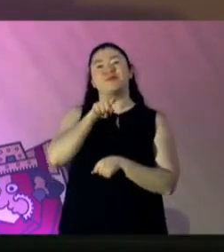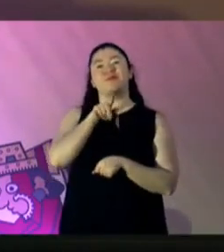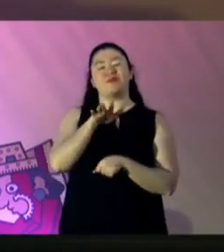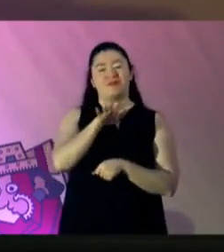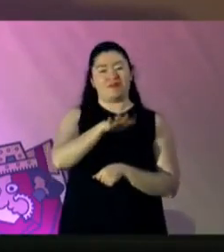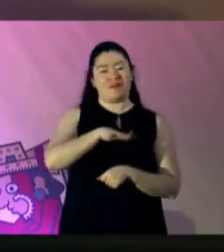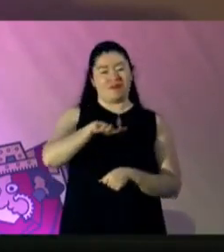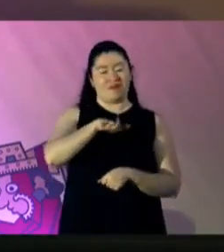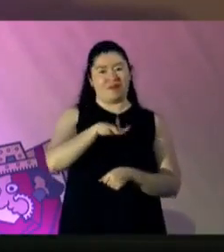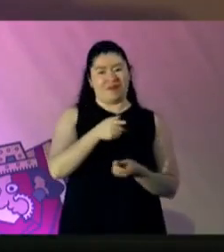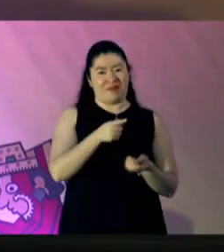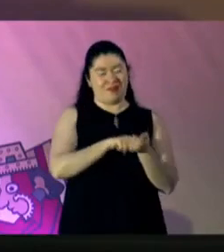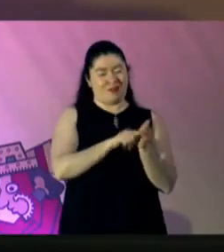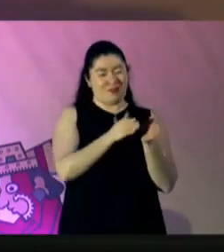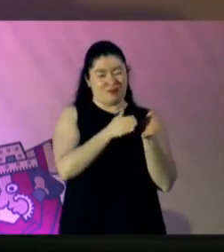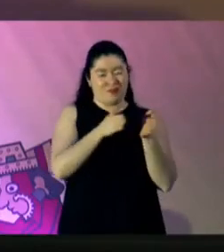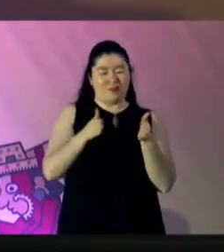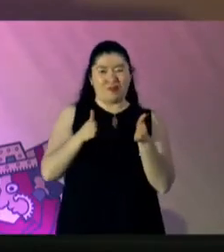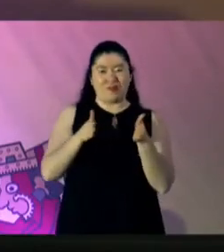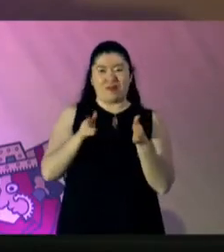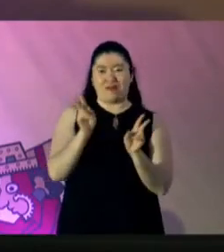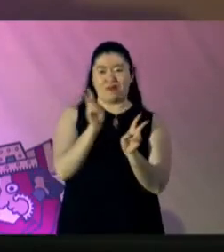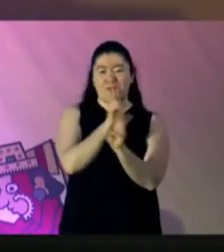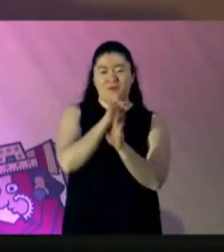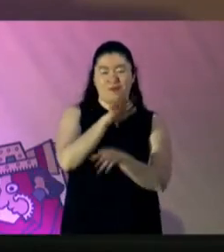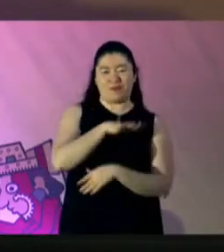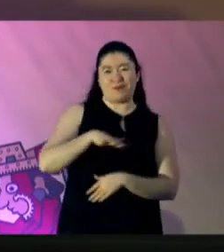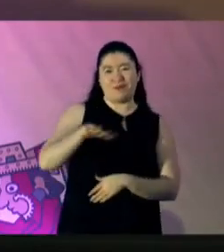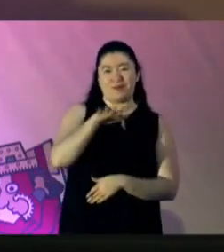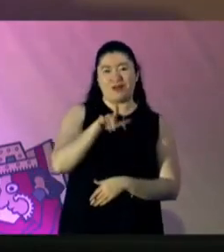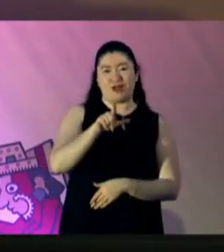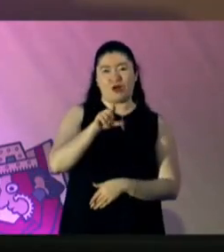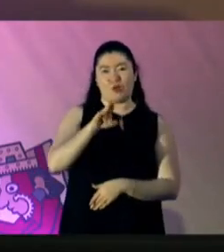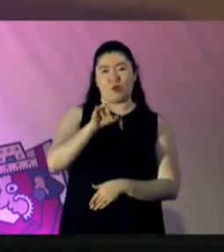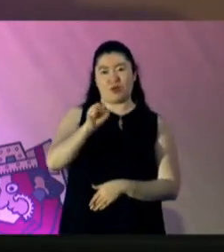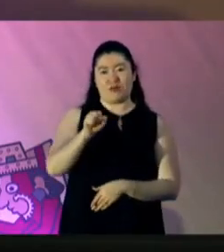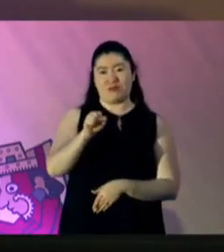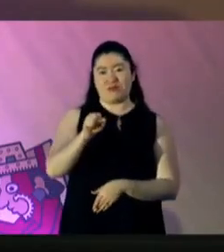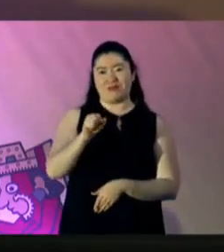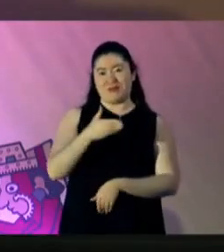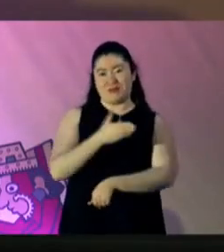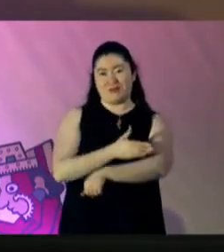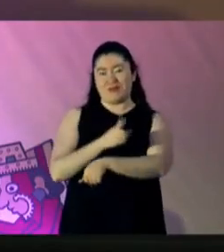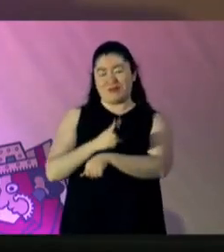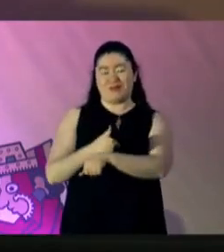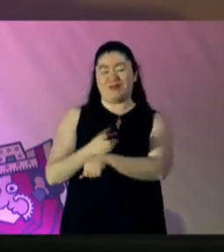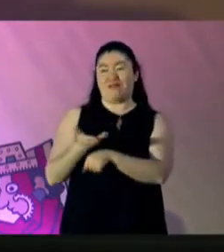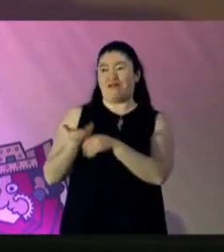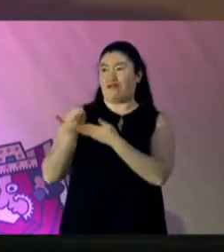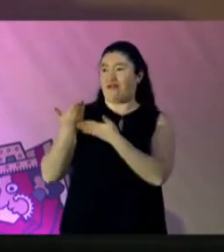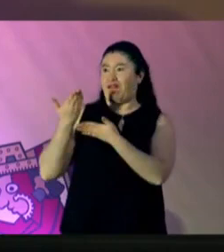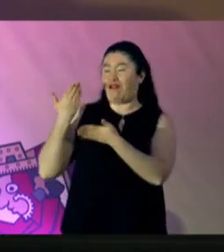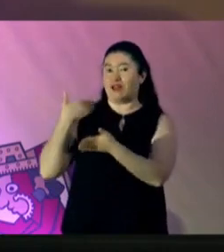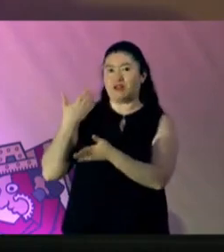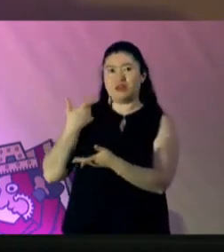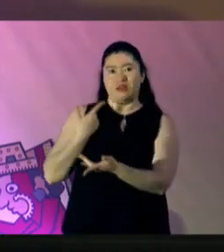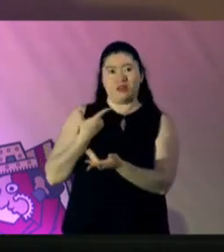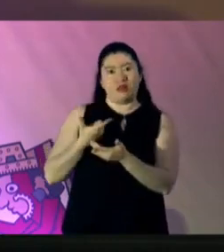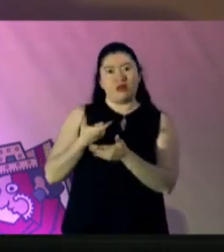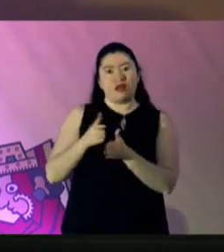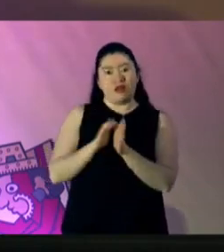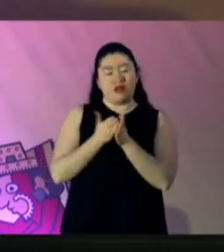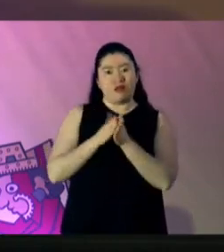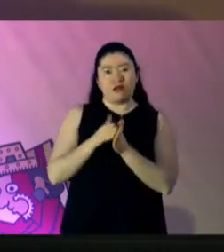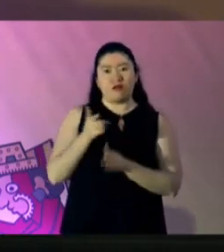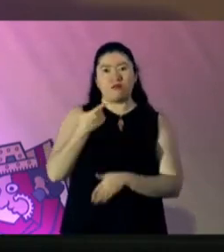que dirige luís arturo y que creo que de verdad cuánto tiempo hacía que no veíamos libros a 10 pesos a